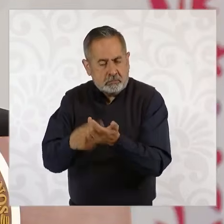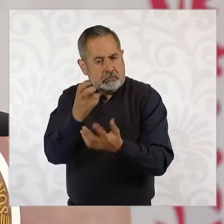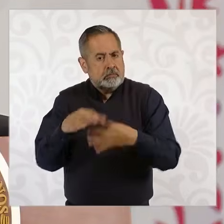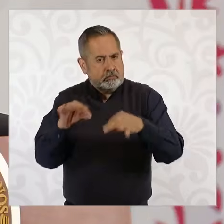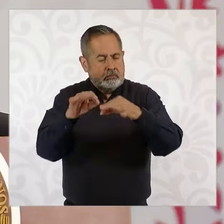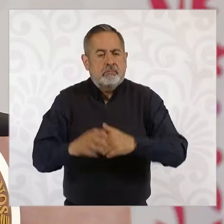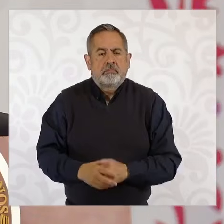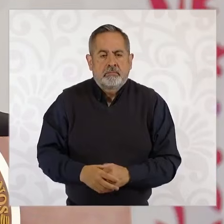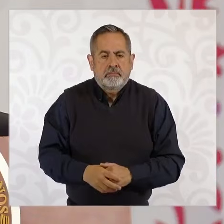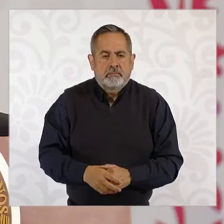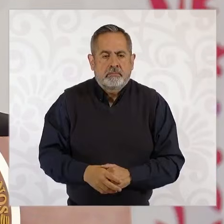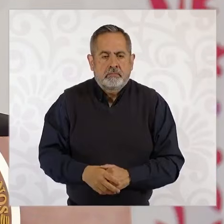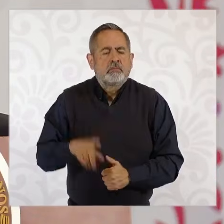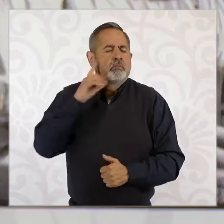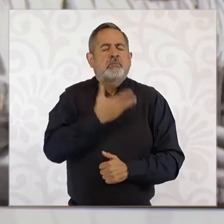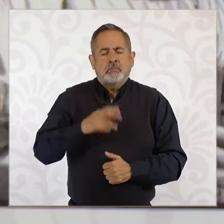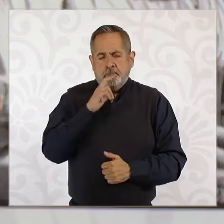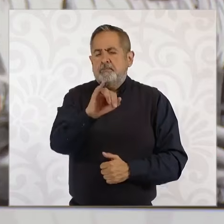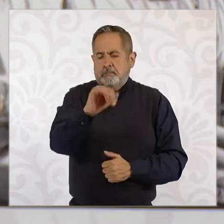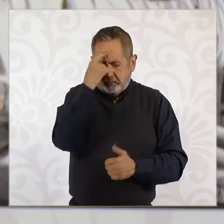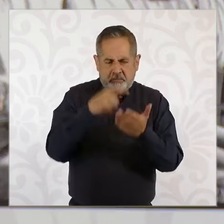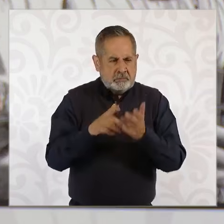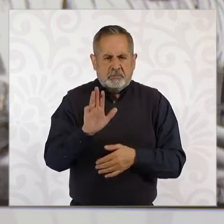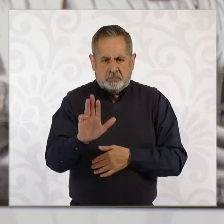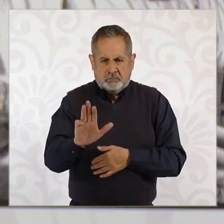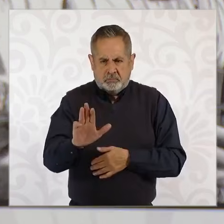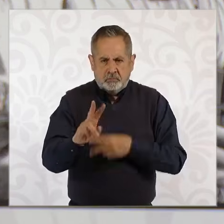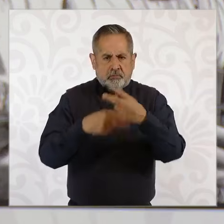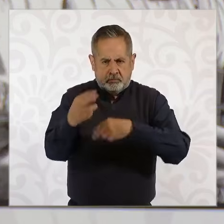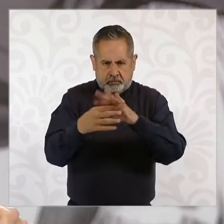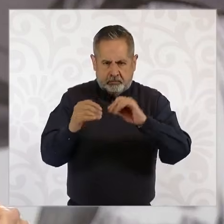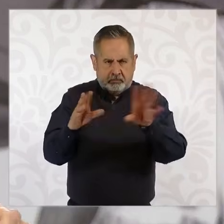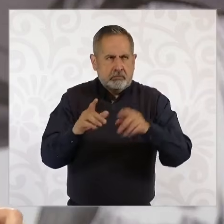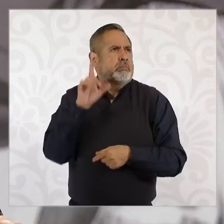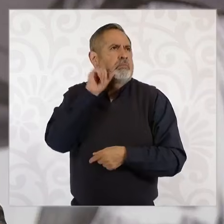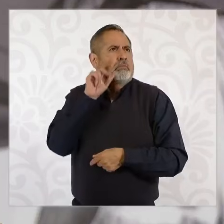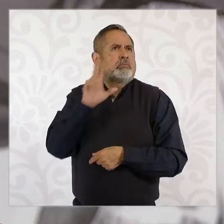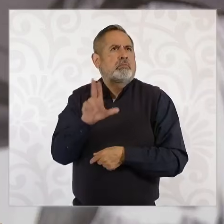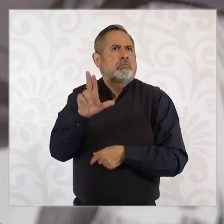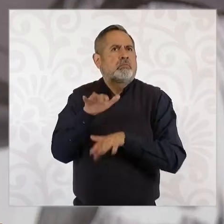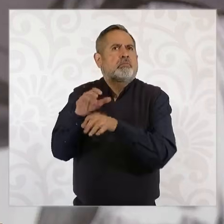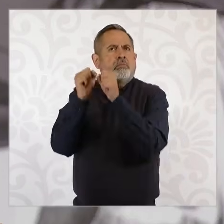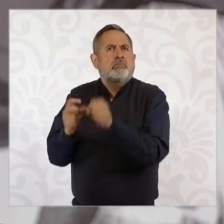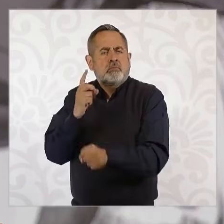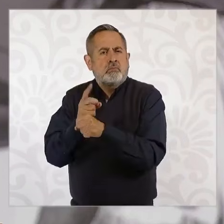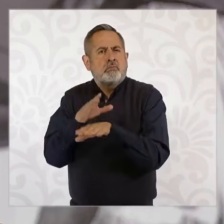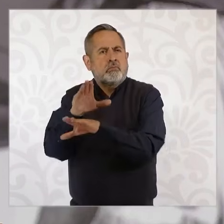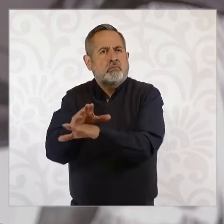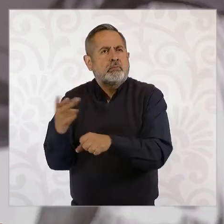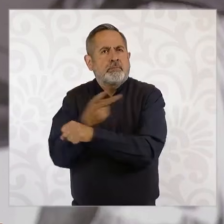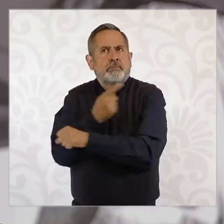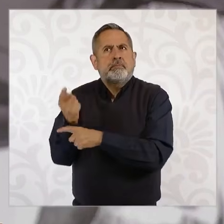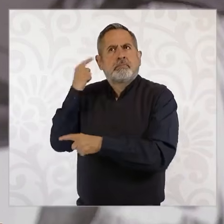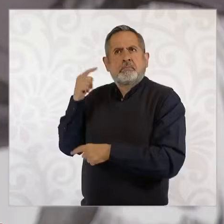yo creo que el miércoles vamos a informar de cómo va la credencialización. Mañana viene seguridad, ya tenemos los datos del cierre de marzo, mañana viene